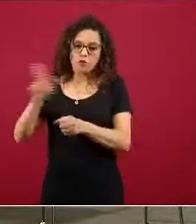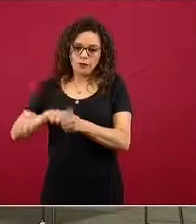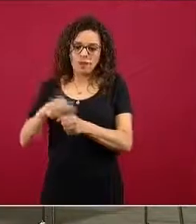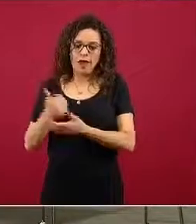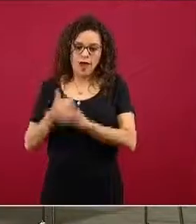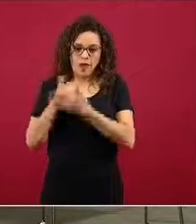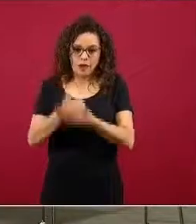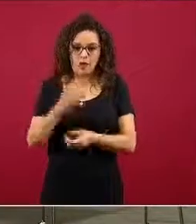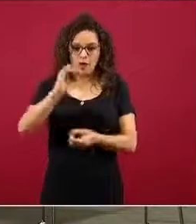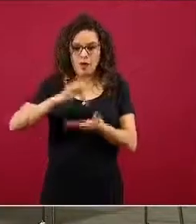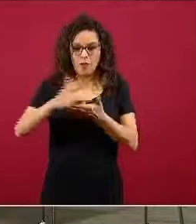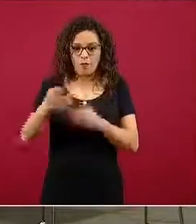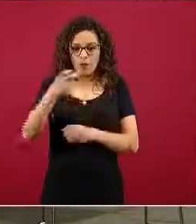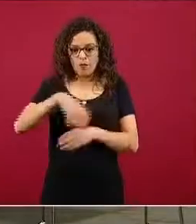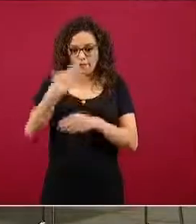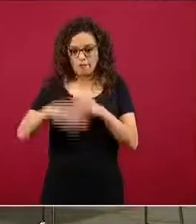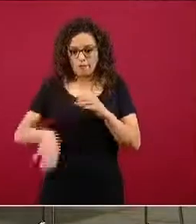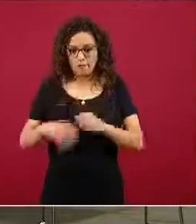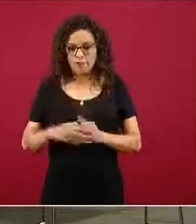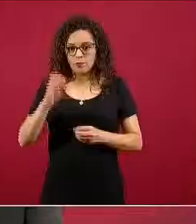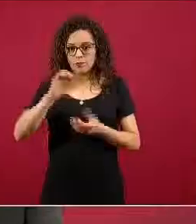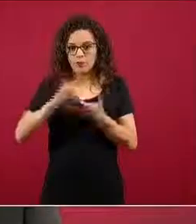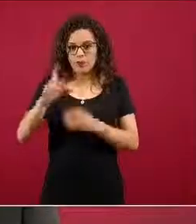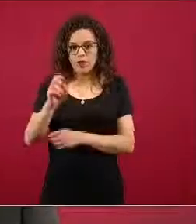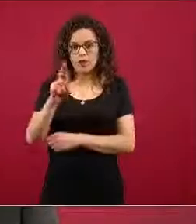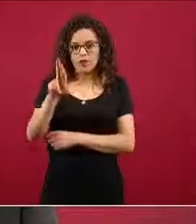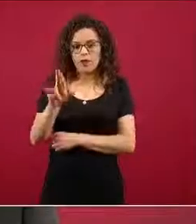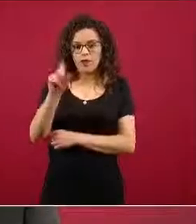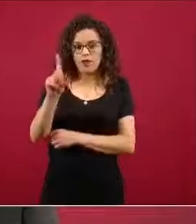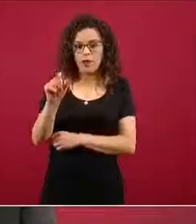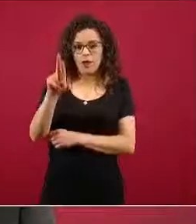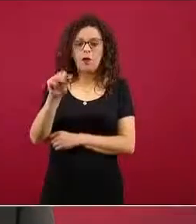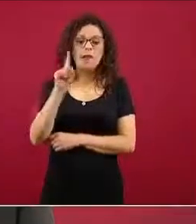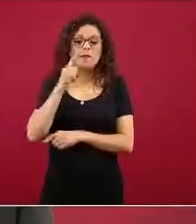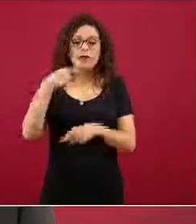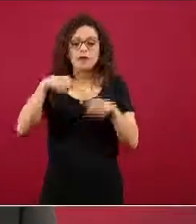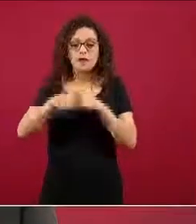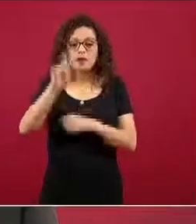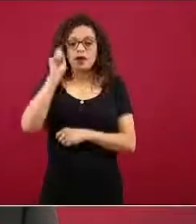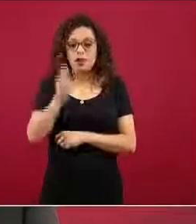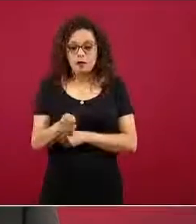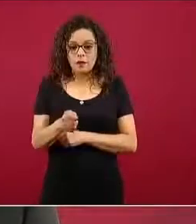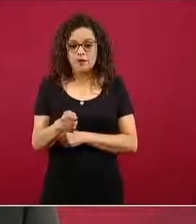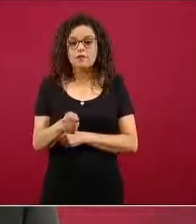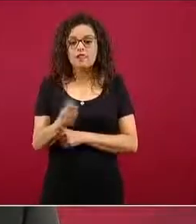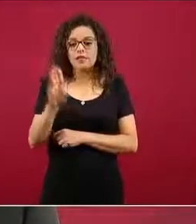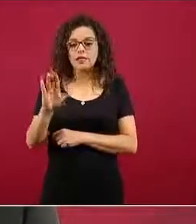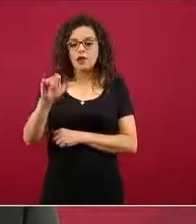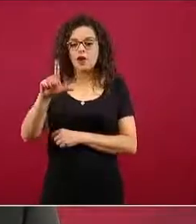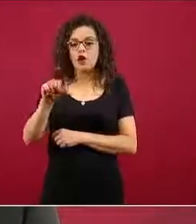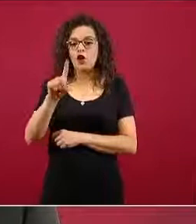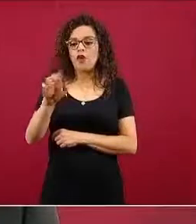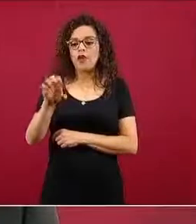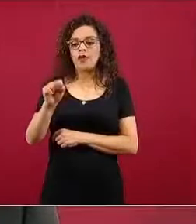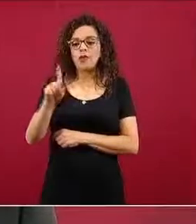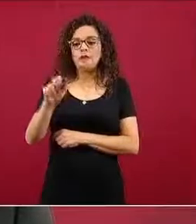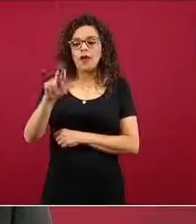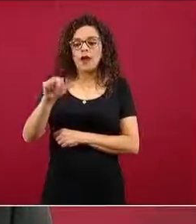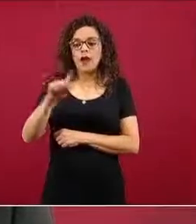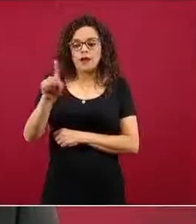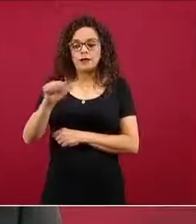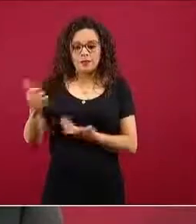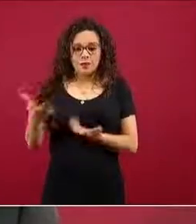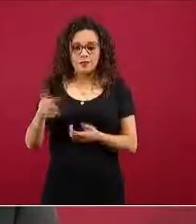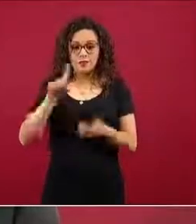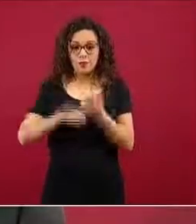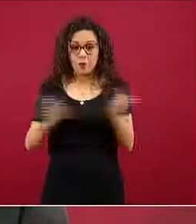pues cerramos con esto. Gracias, doctor López Ridaura. Mañana empieza el ciclo de esperanza en el manejo de esta epidemia. La luz al